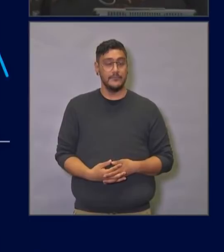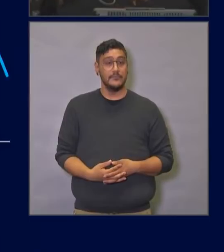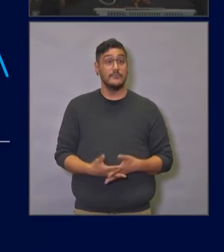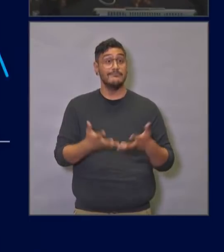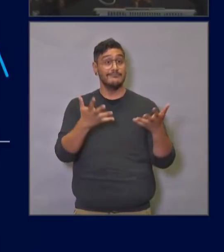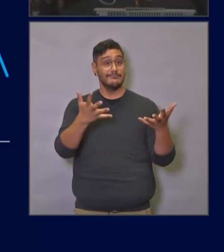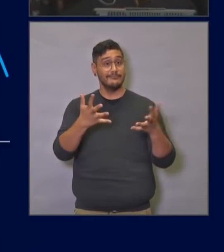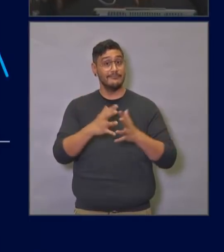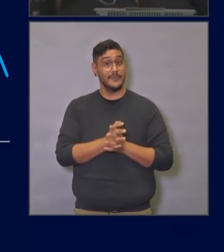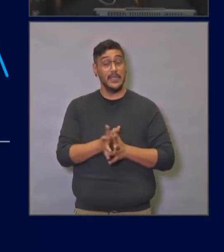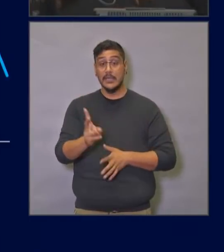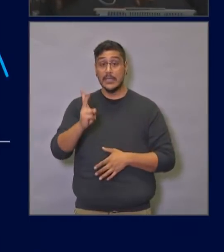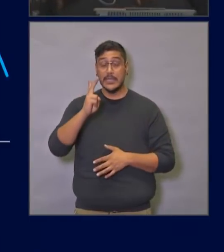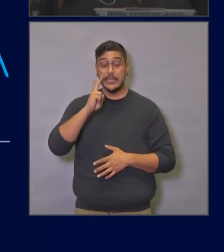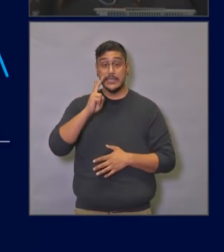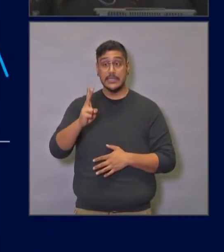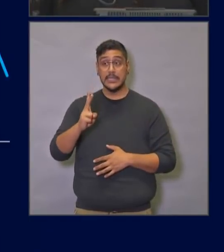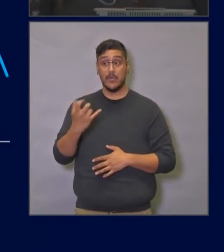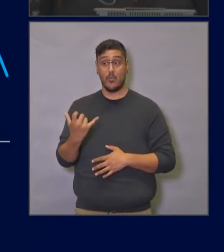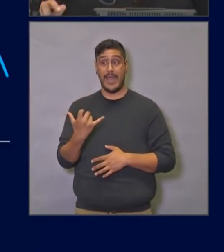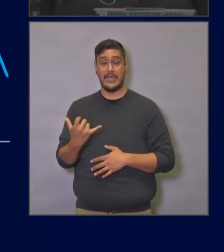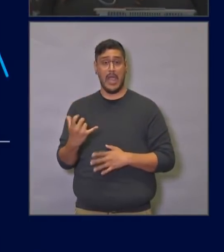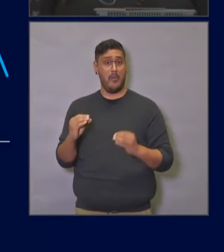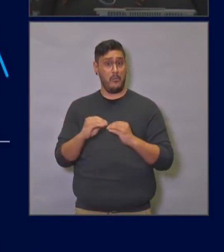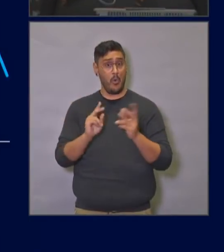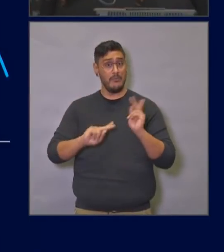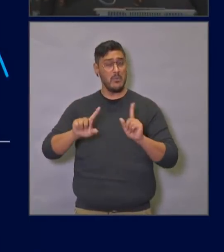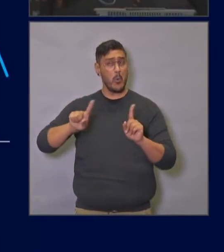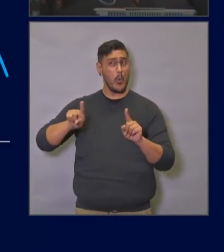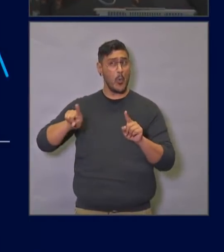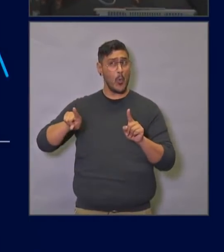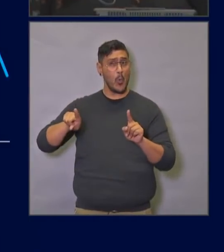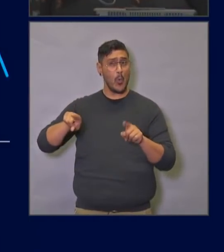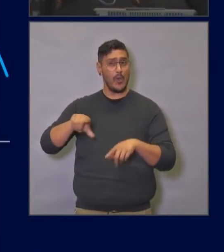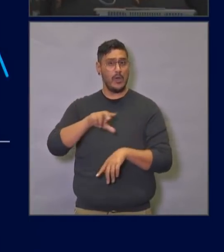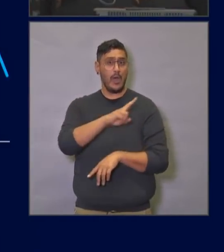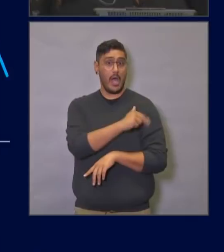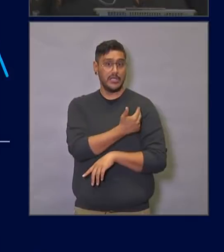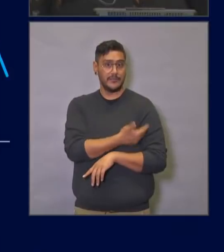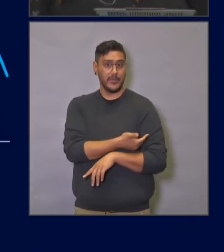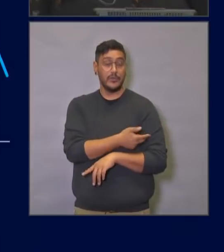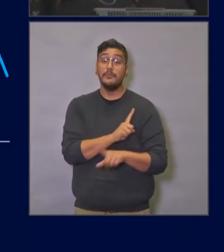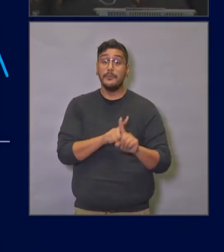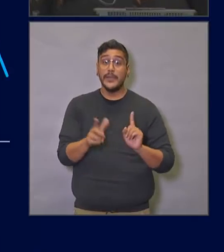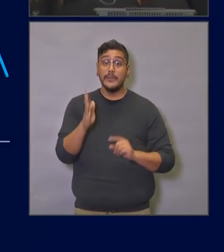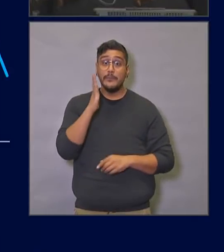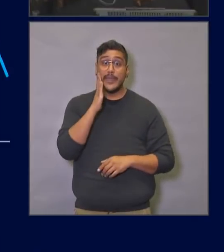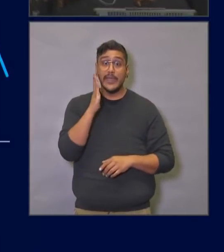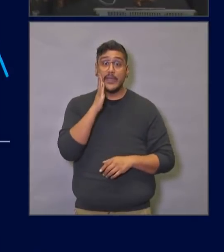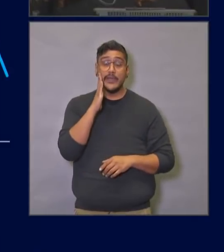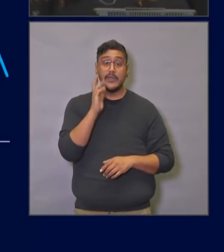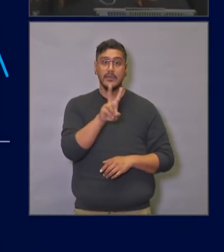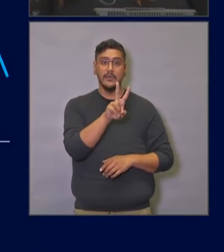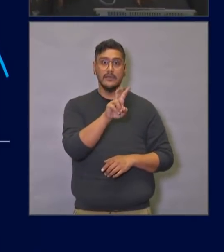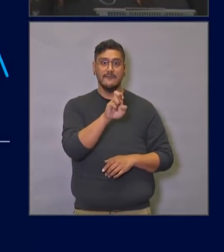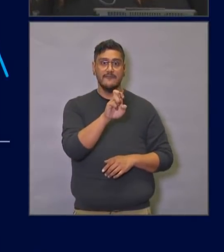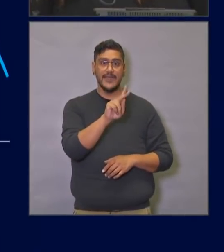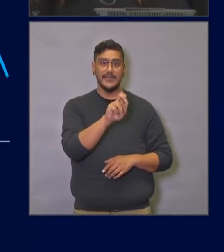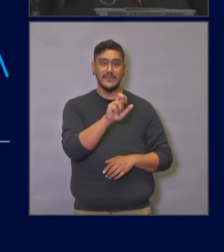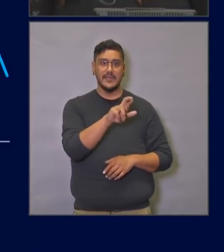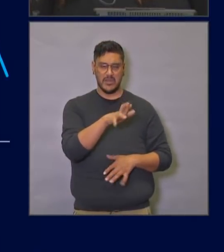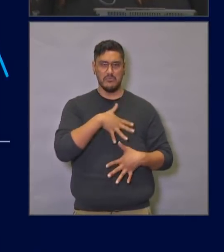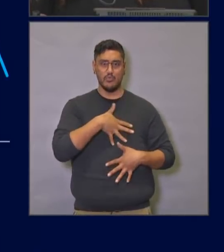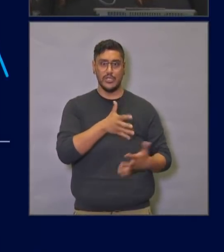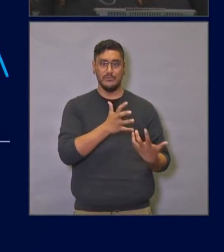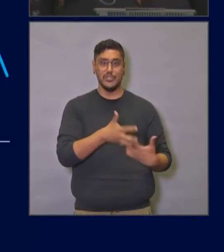un aumento en las hospitalizaciones, puede ver que nuestras camas y ventiladores de unidades de cuidados